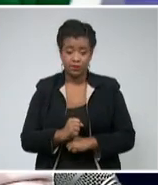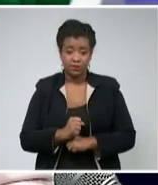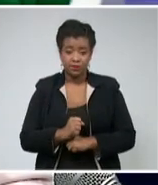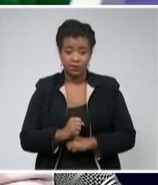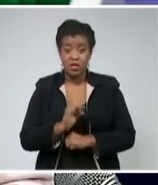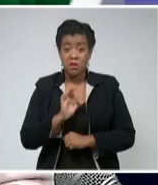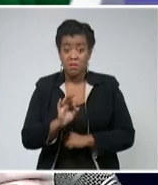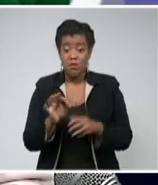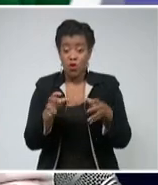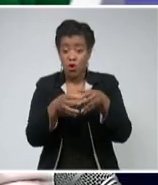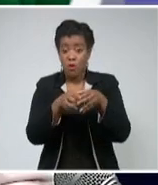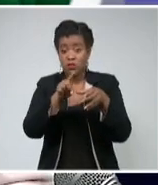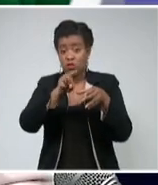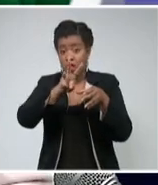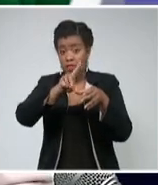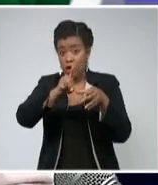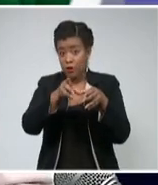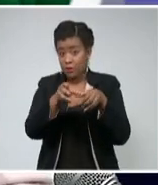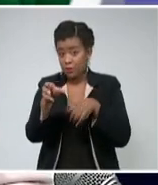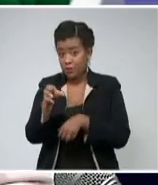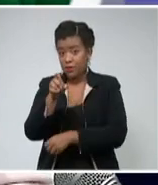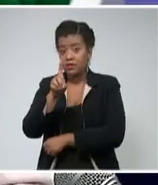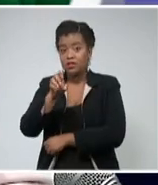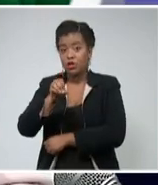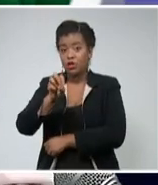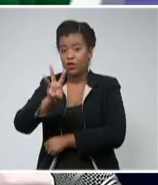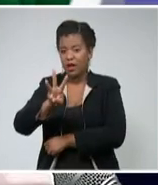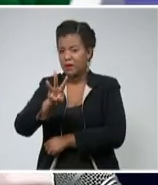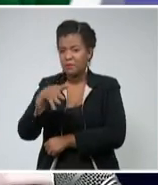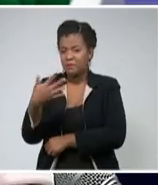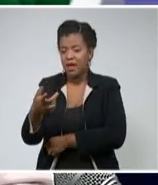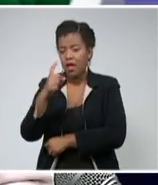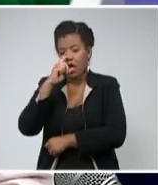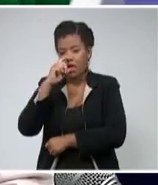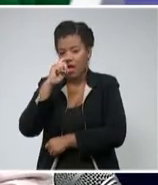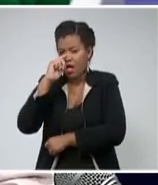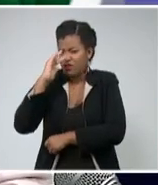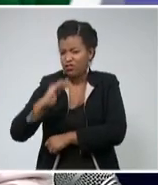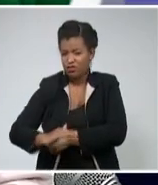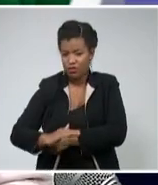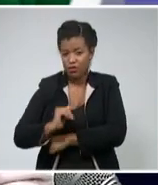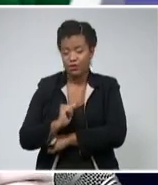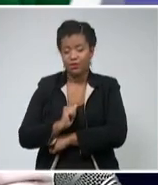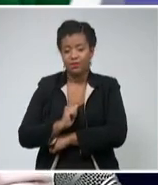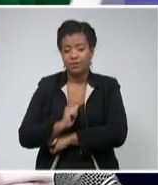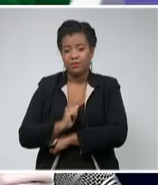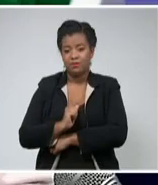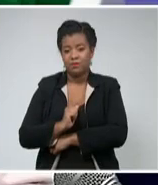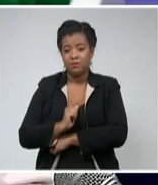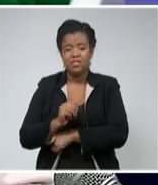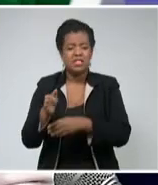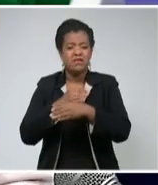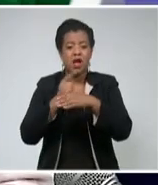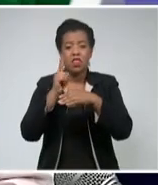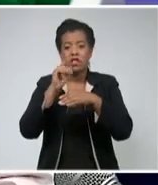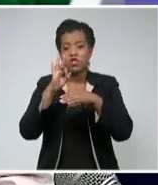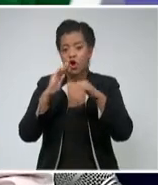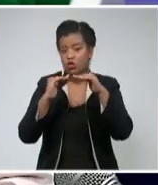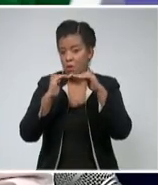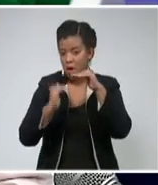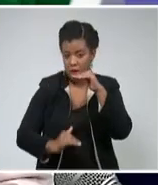esos 131, 103 en edades pediátricas, 18 y menos años de